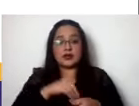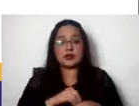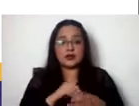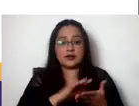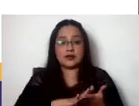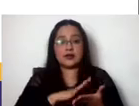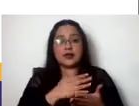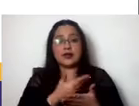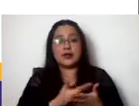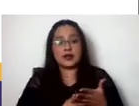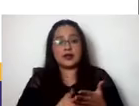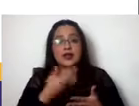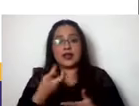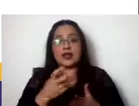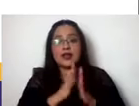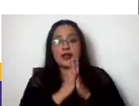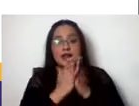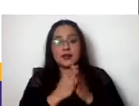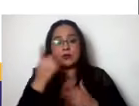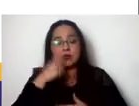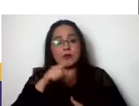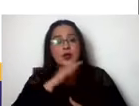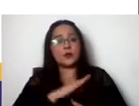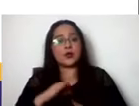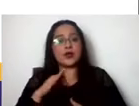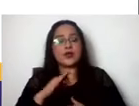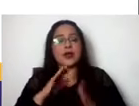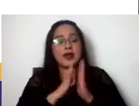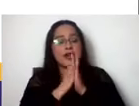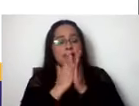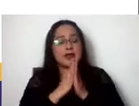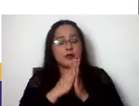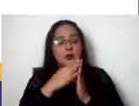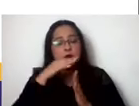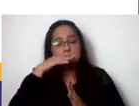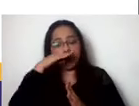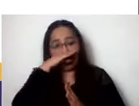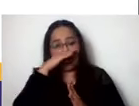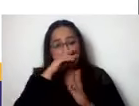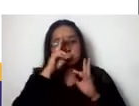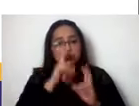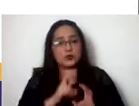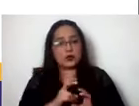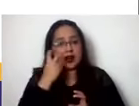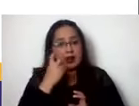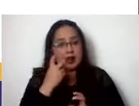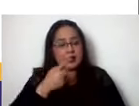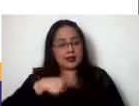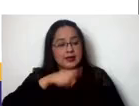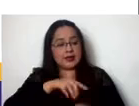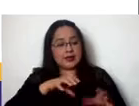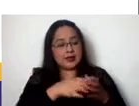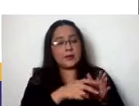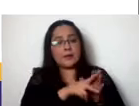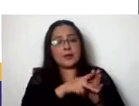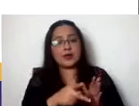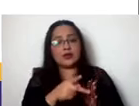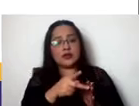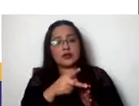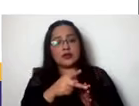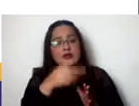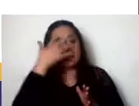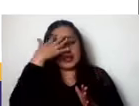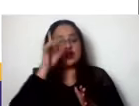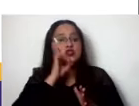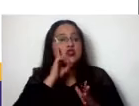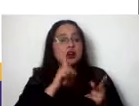alberga el libro para la descarga gratuita de las ediciones que muy cuidadosamente hicieron el Periódico de las Señoras en